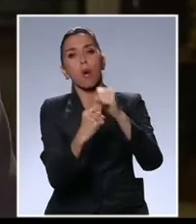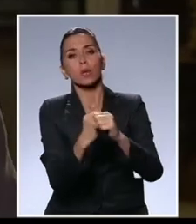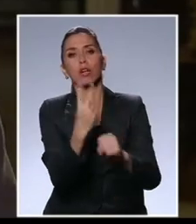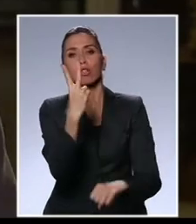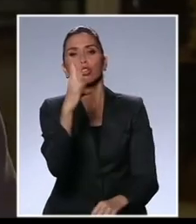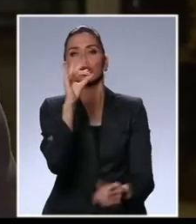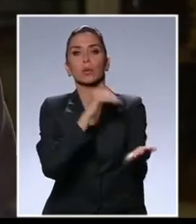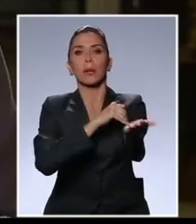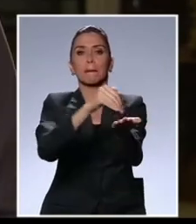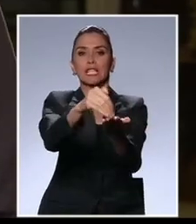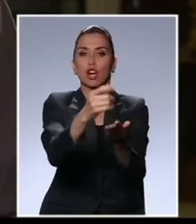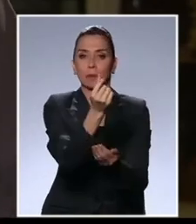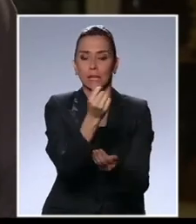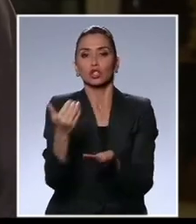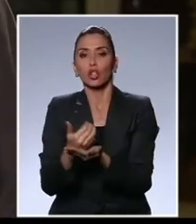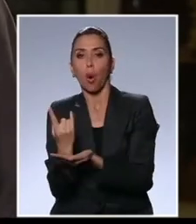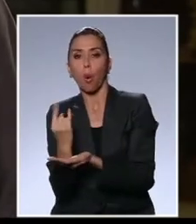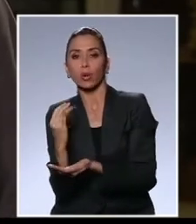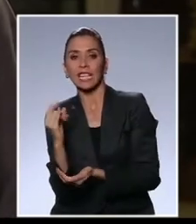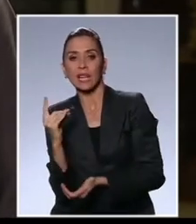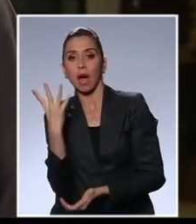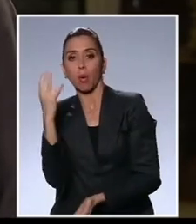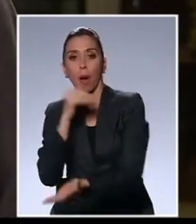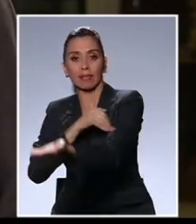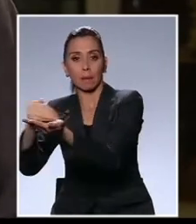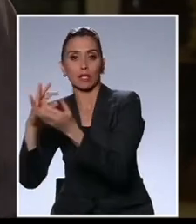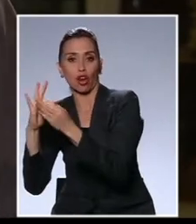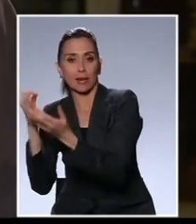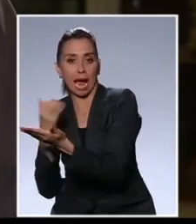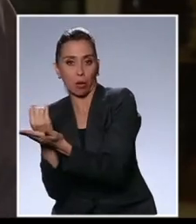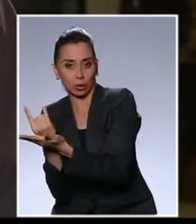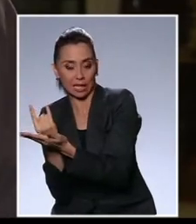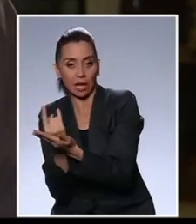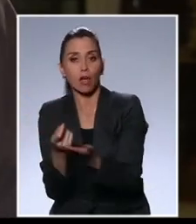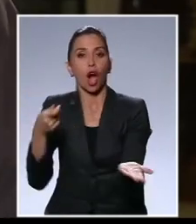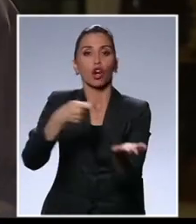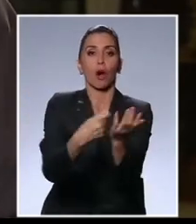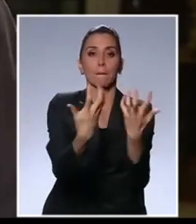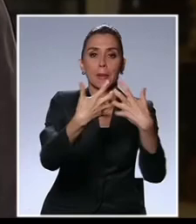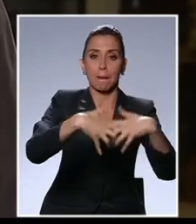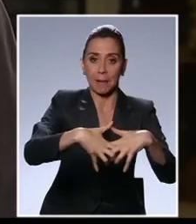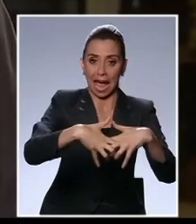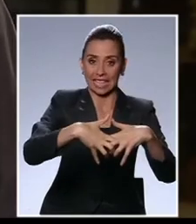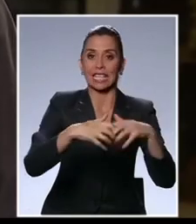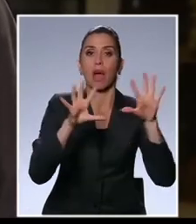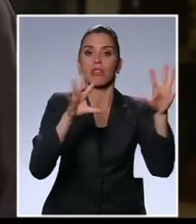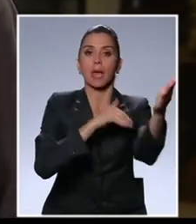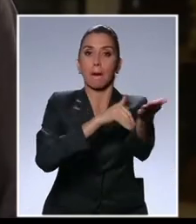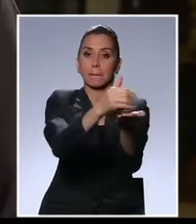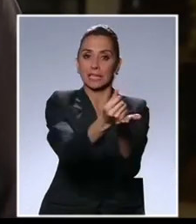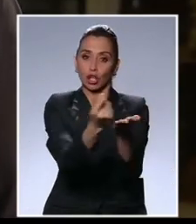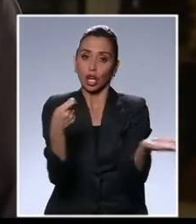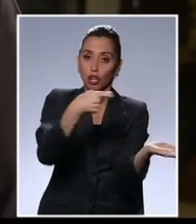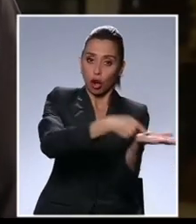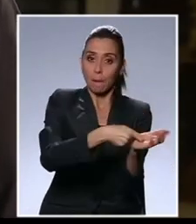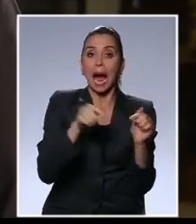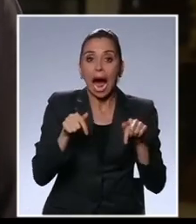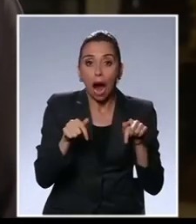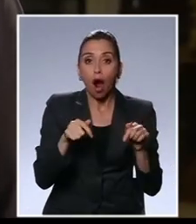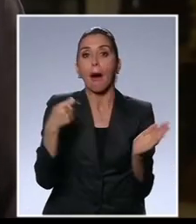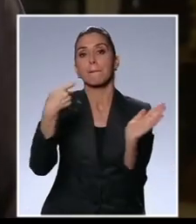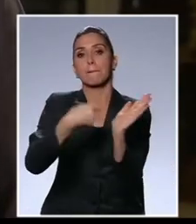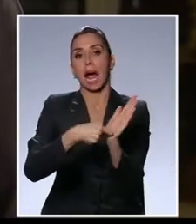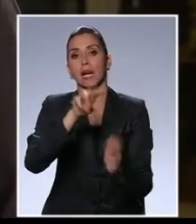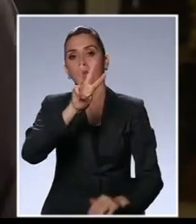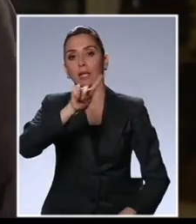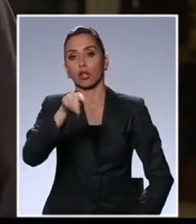millones de pesos y utilidad de 40 millones si invierte en una máquina que cuesta 10 millones de pesos hoy tendría que pagar